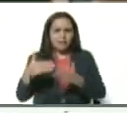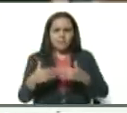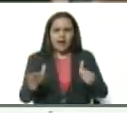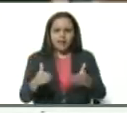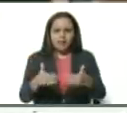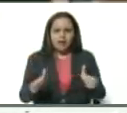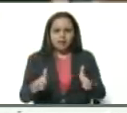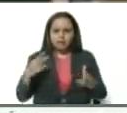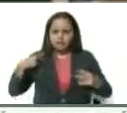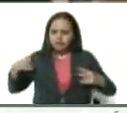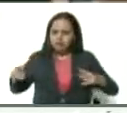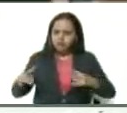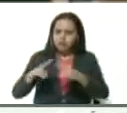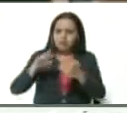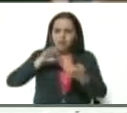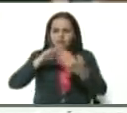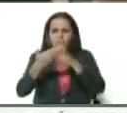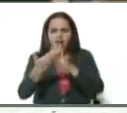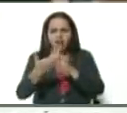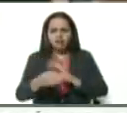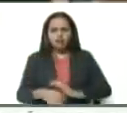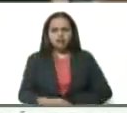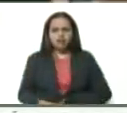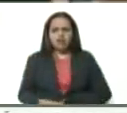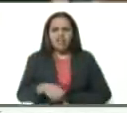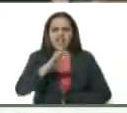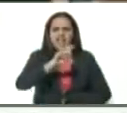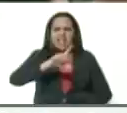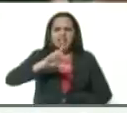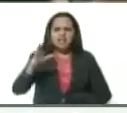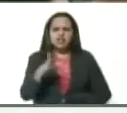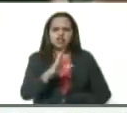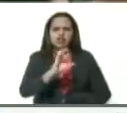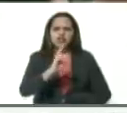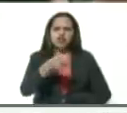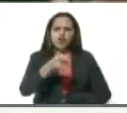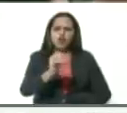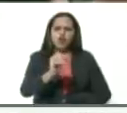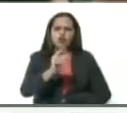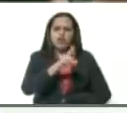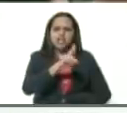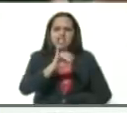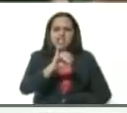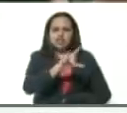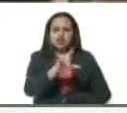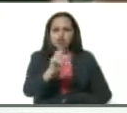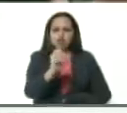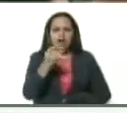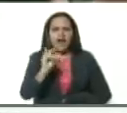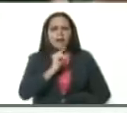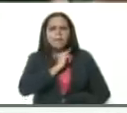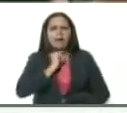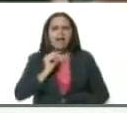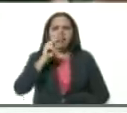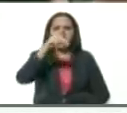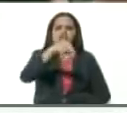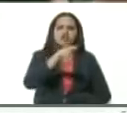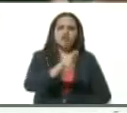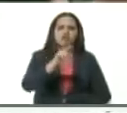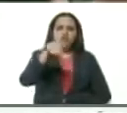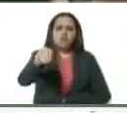y nos vimos en el barrio El Chorrillo, bello barrio El Chorrillo, ahí estaba el padre Numa, el padre Vidal